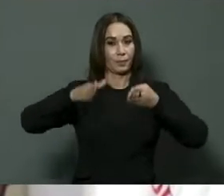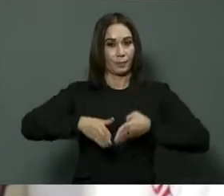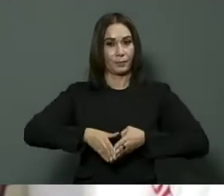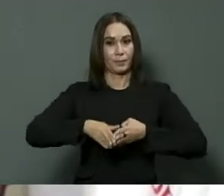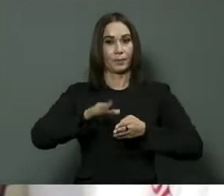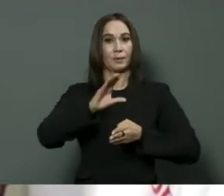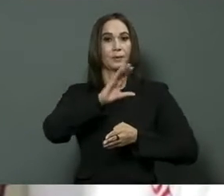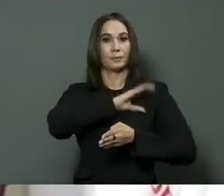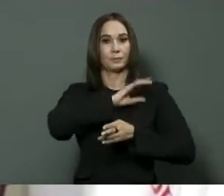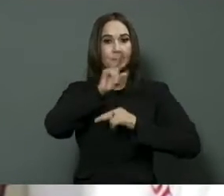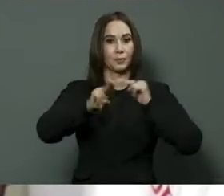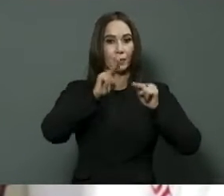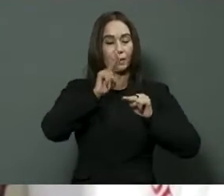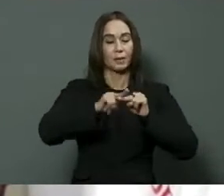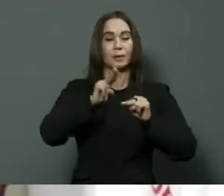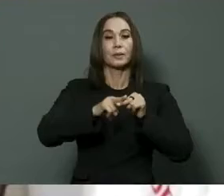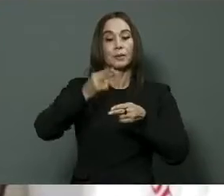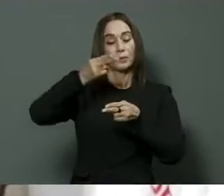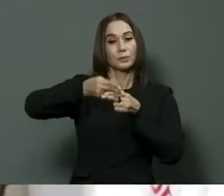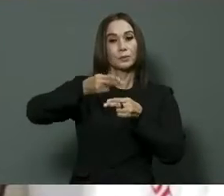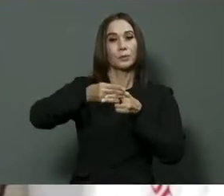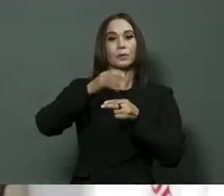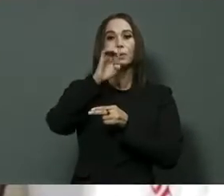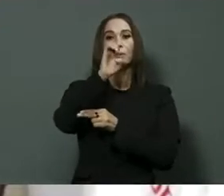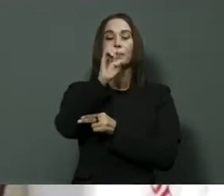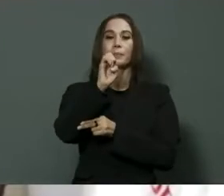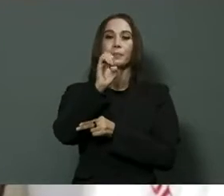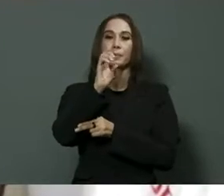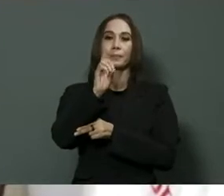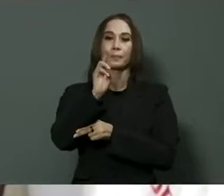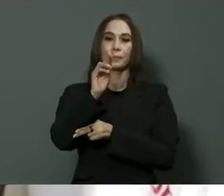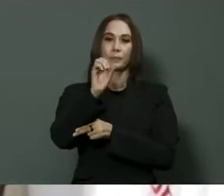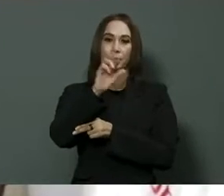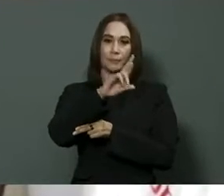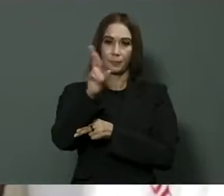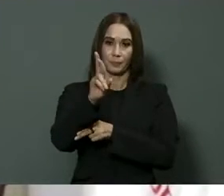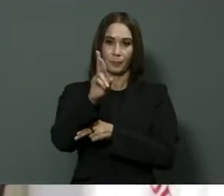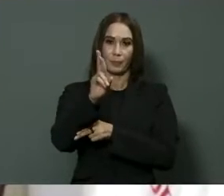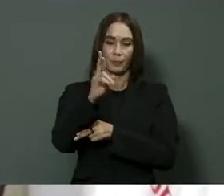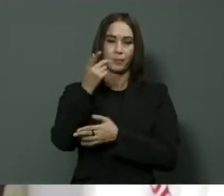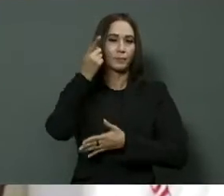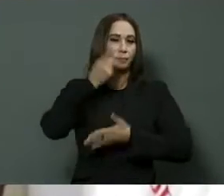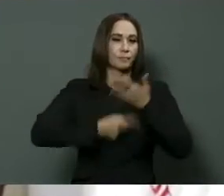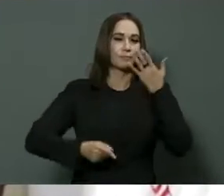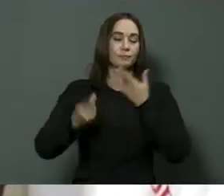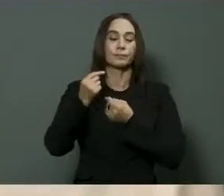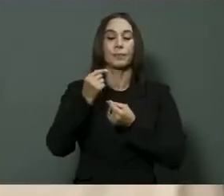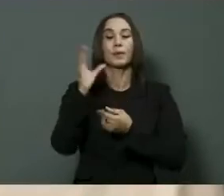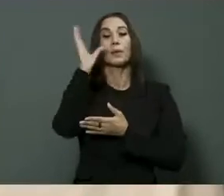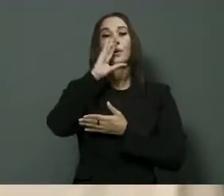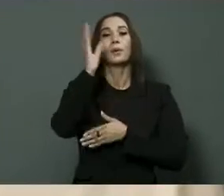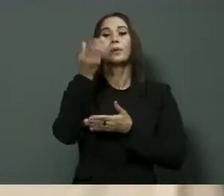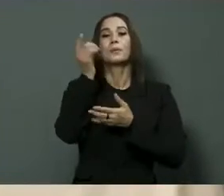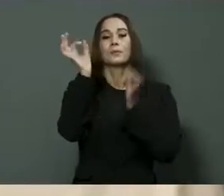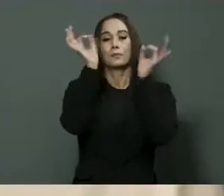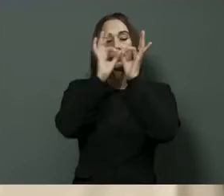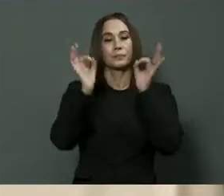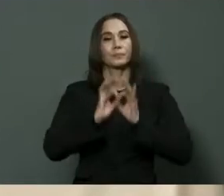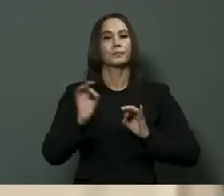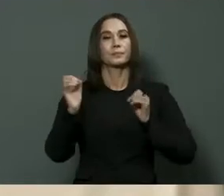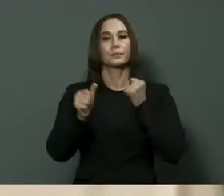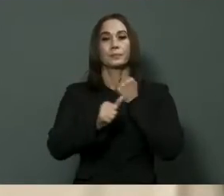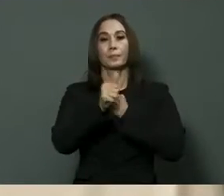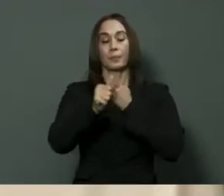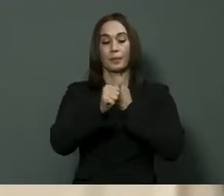Policía Nacional, mayor general Edward Sánchez, en la búsqueda de resolver las